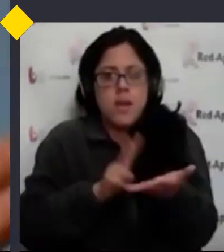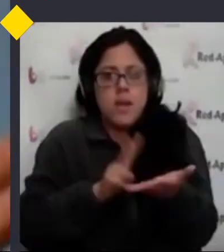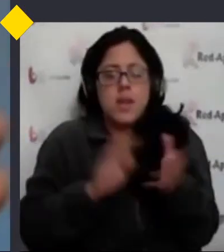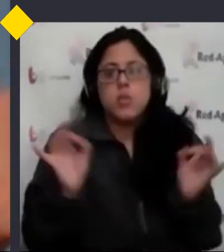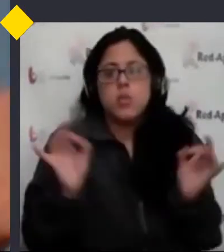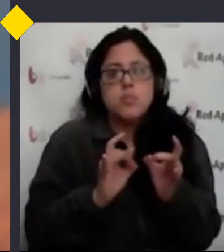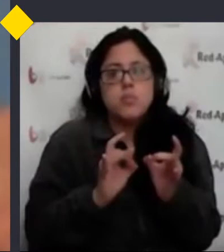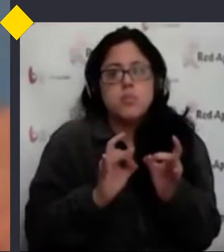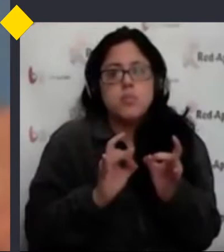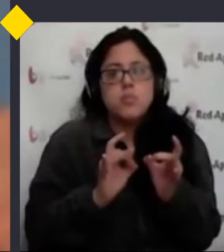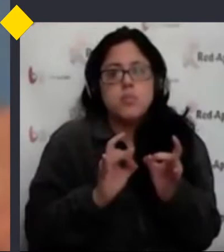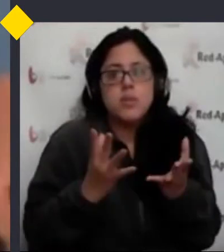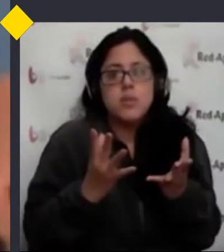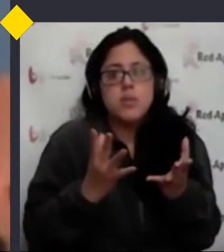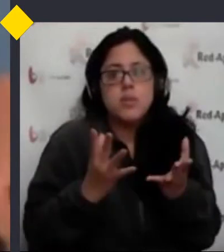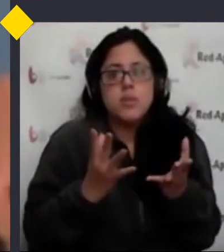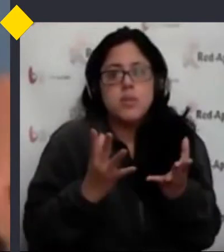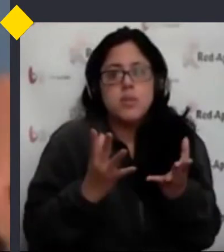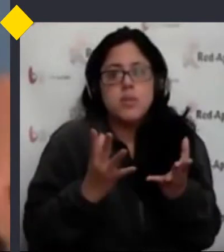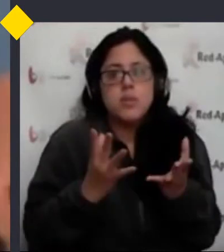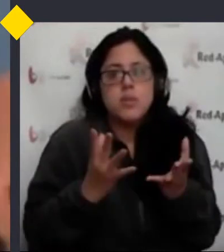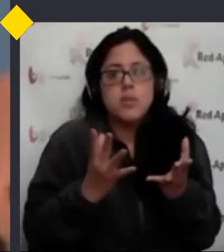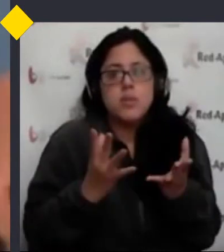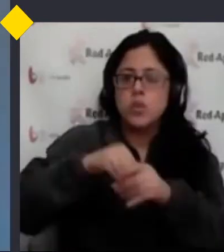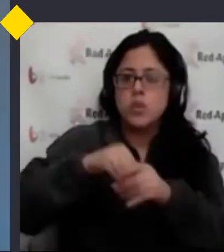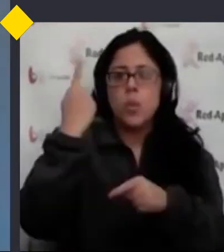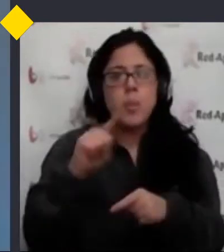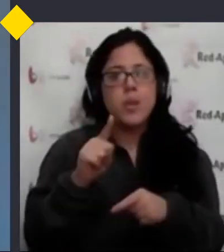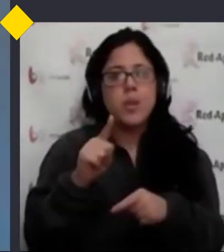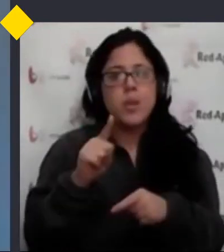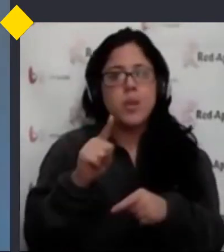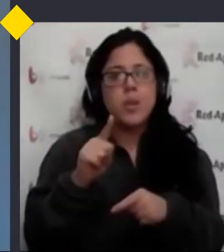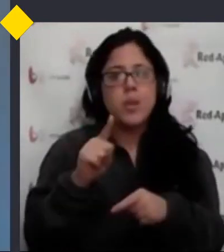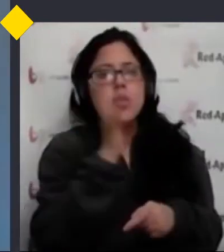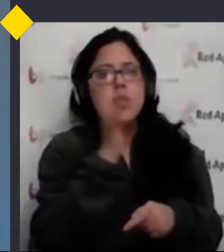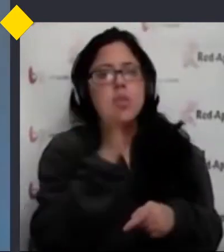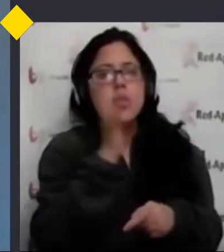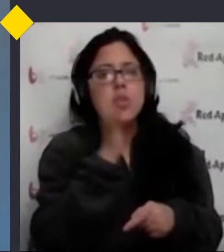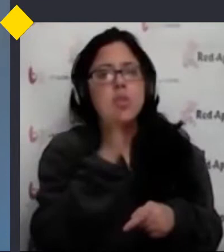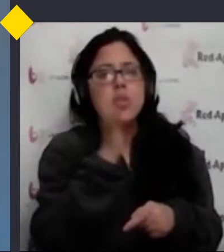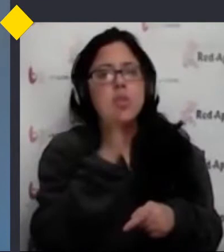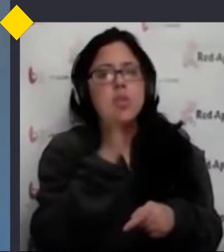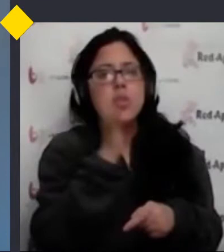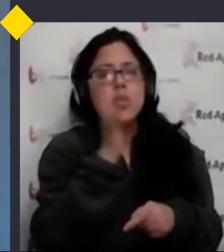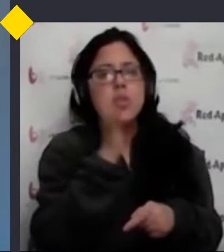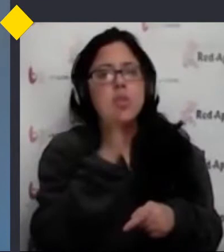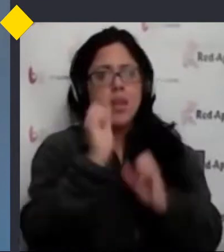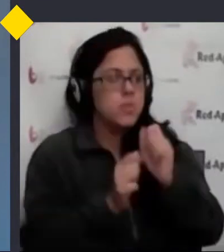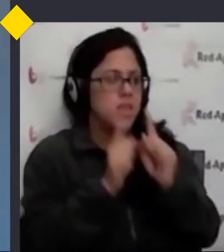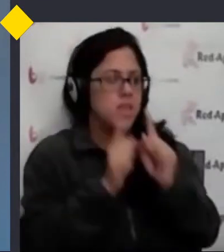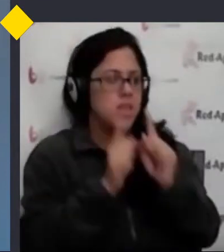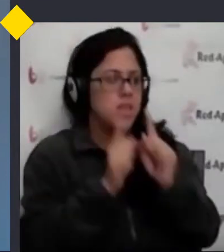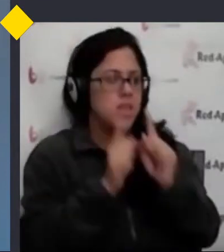bonito la diversidad e inclusión, pero si no se la juega, tiene costo. Y las empresas deben responder, bueno, ¿cuál es el costo que estoy pagando